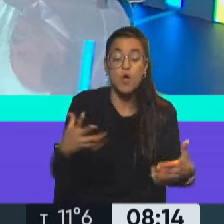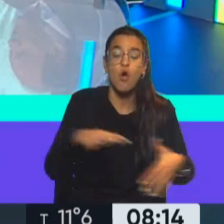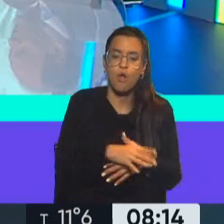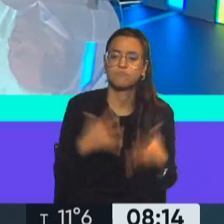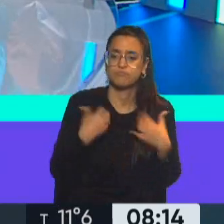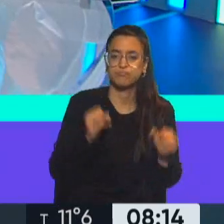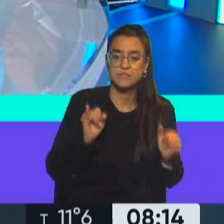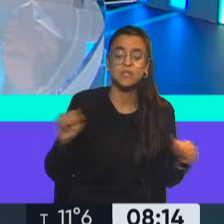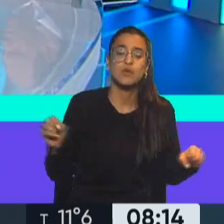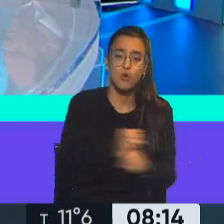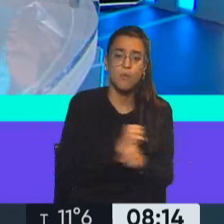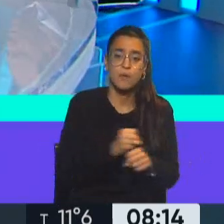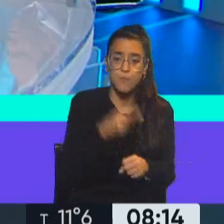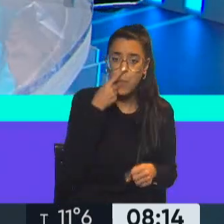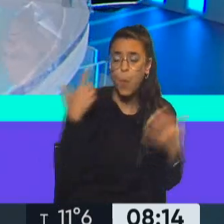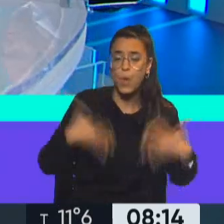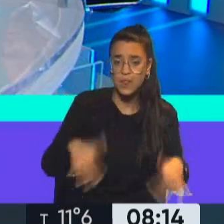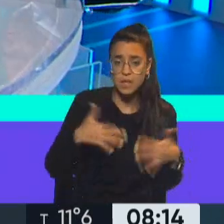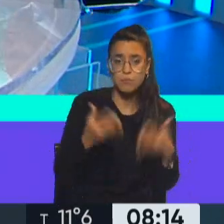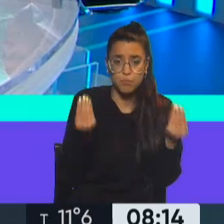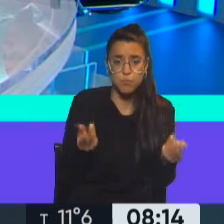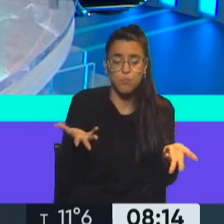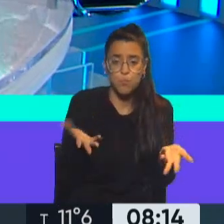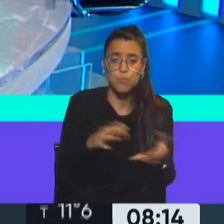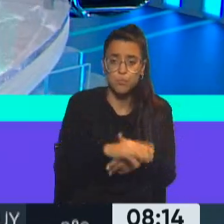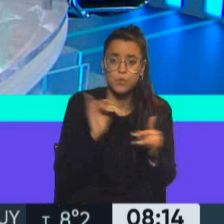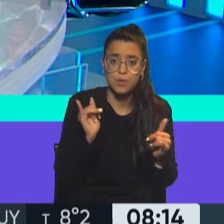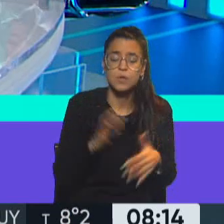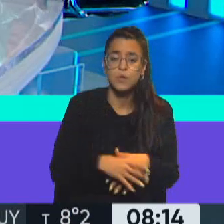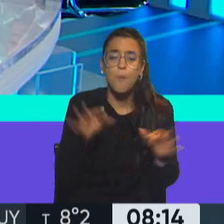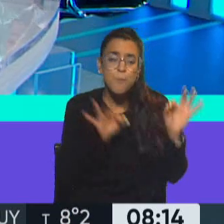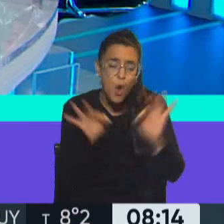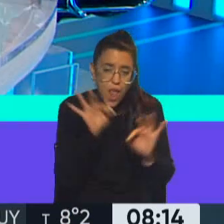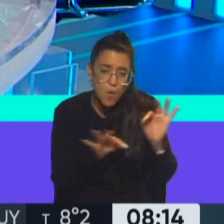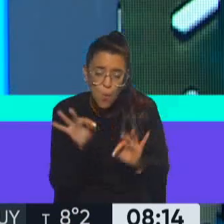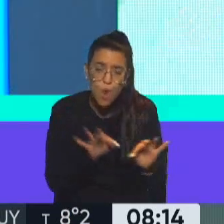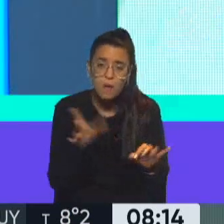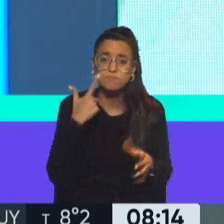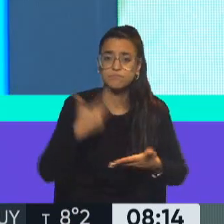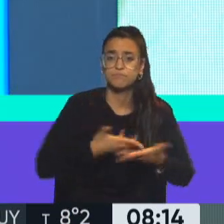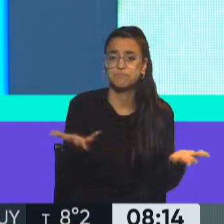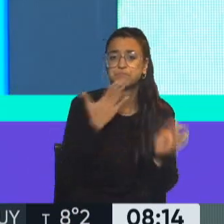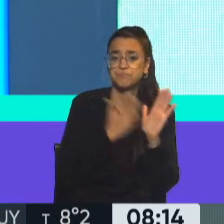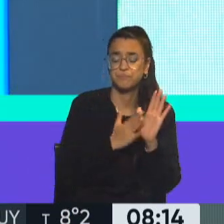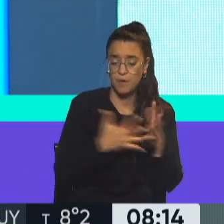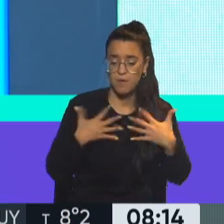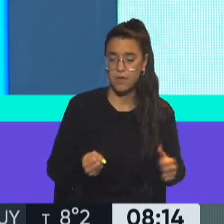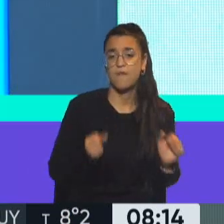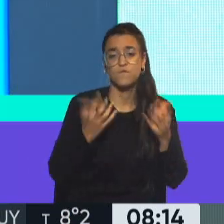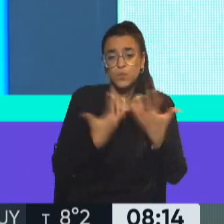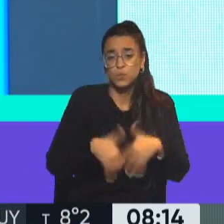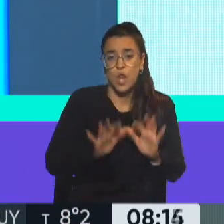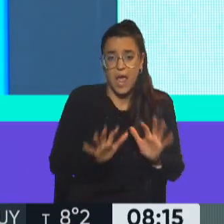Mejora la eficacia. Comprobado. Sí, es interesantísimo porque hay una... Eso molecularmente está demostrado, el sistema inmune funciona